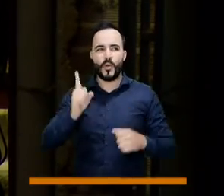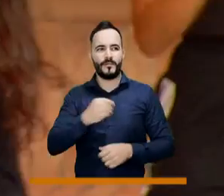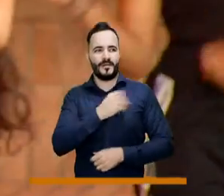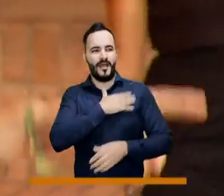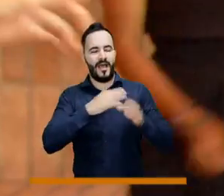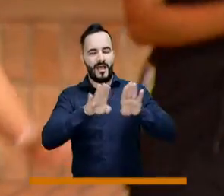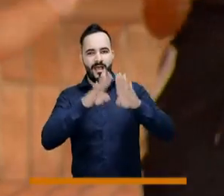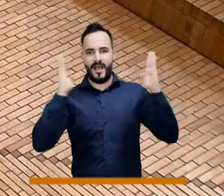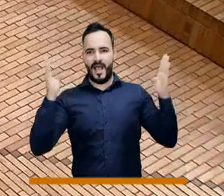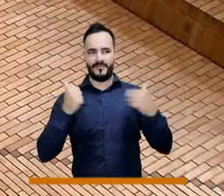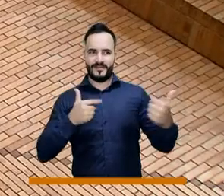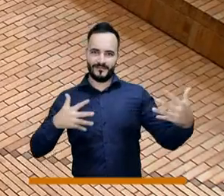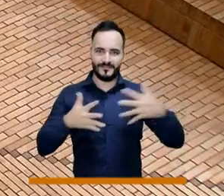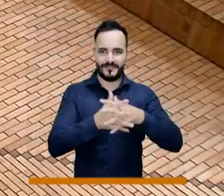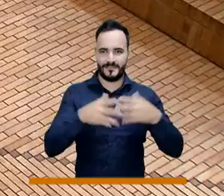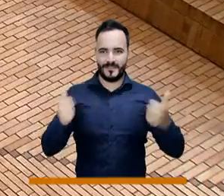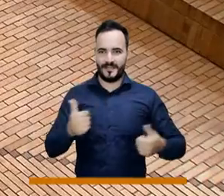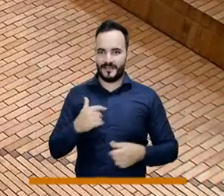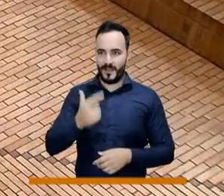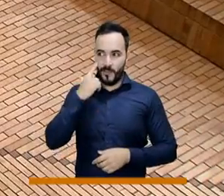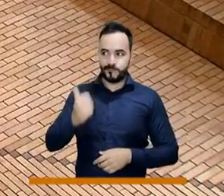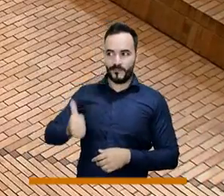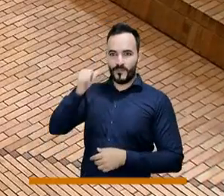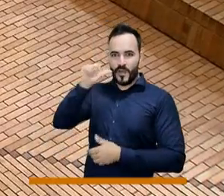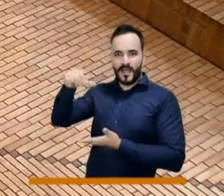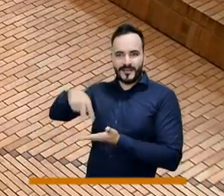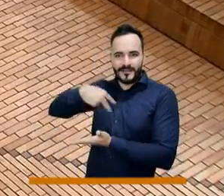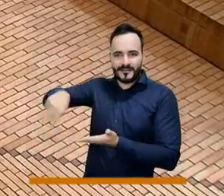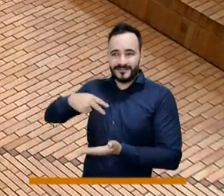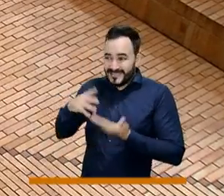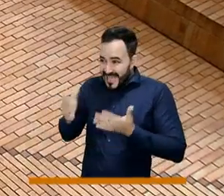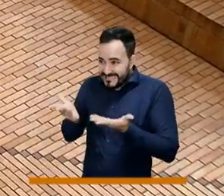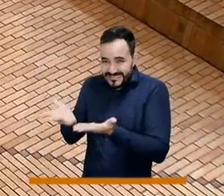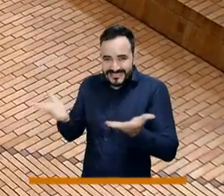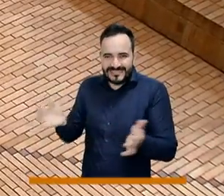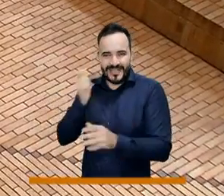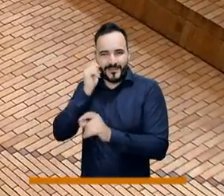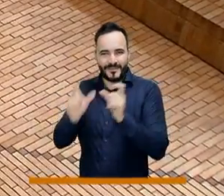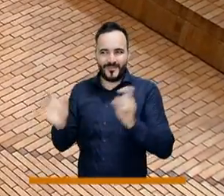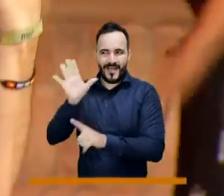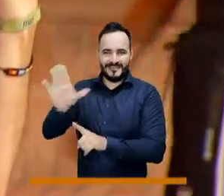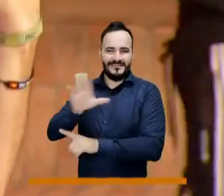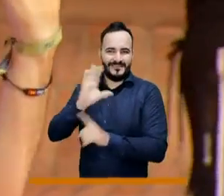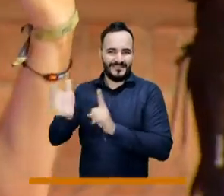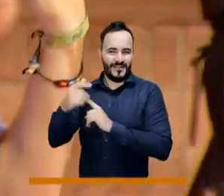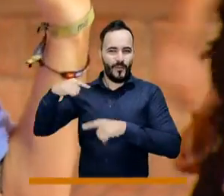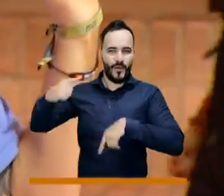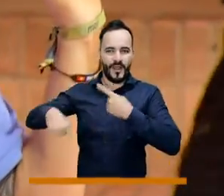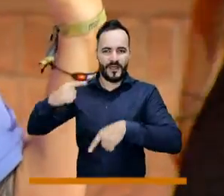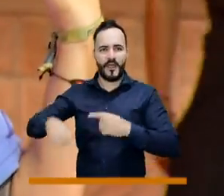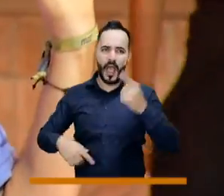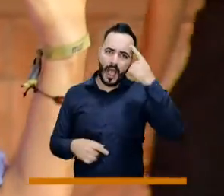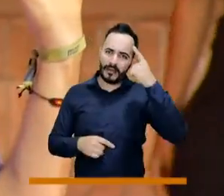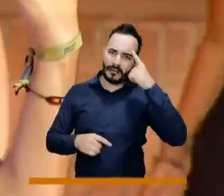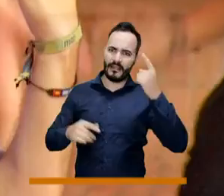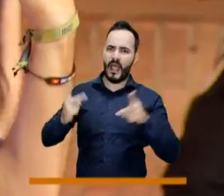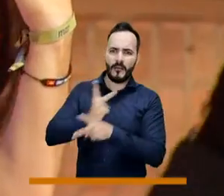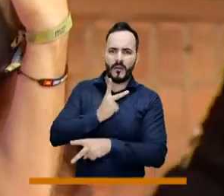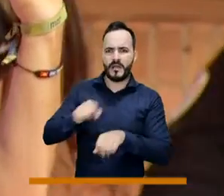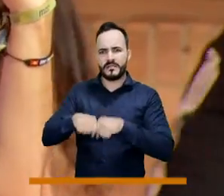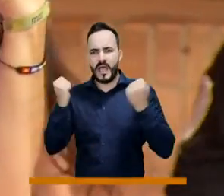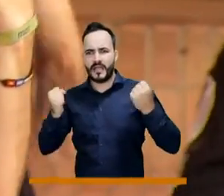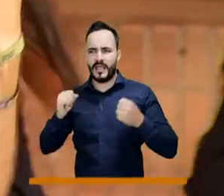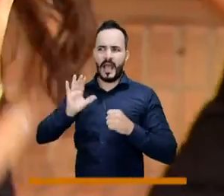les dan las oportunidades. Mire lo que están haciendo estas chicas acá detrás de nosotros bailando. Esto es la gente de Moravia. La gente de Moravia no es sinónimo